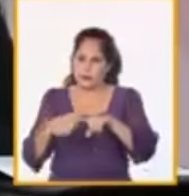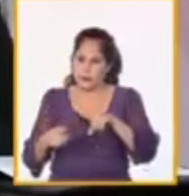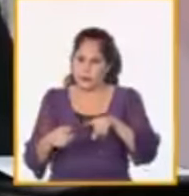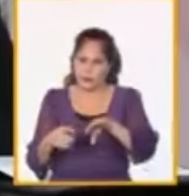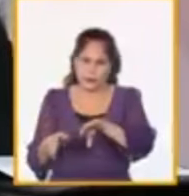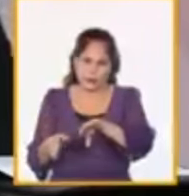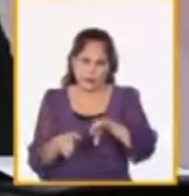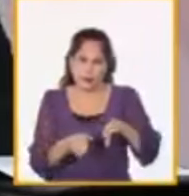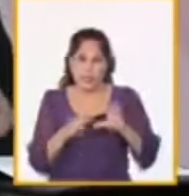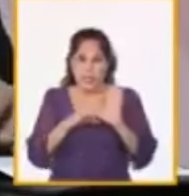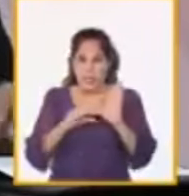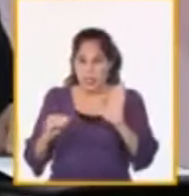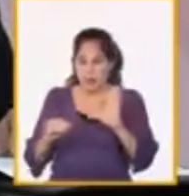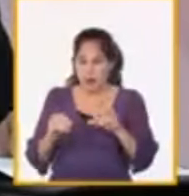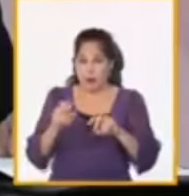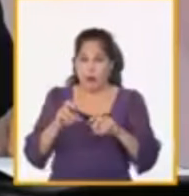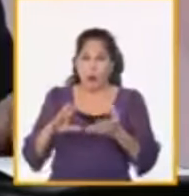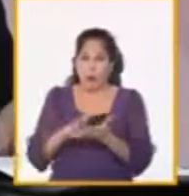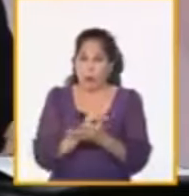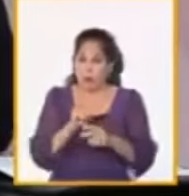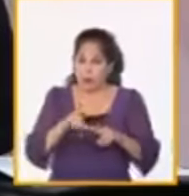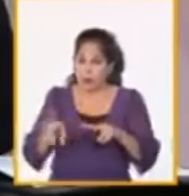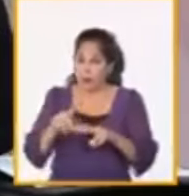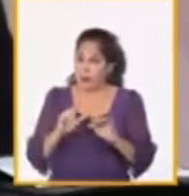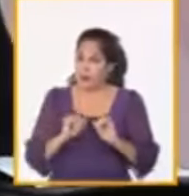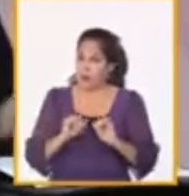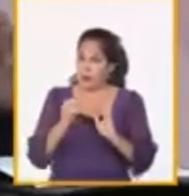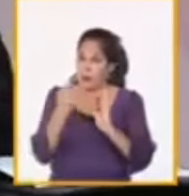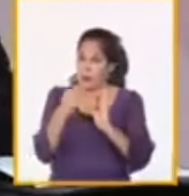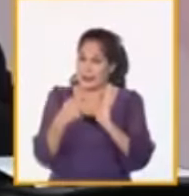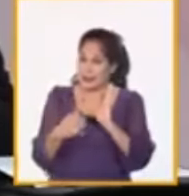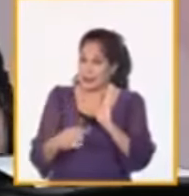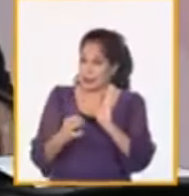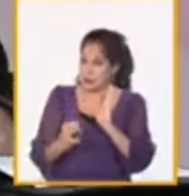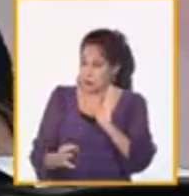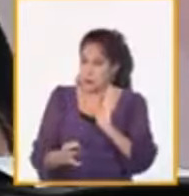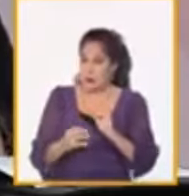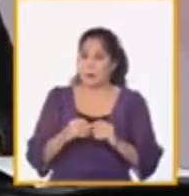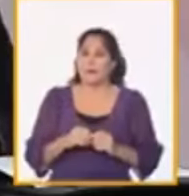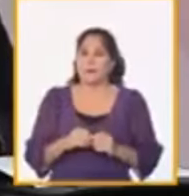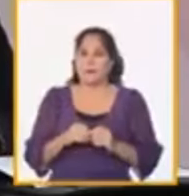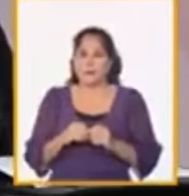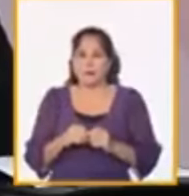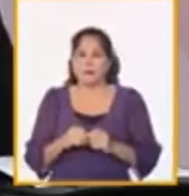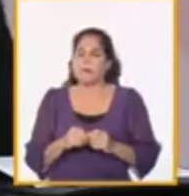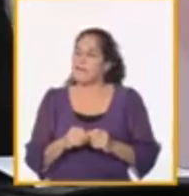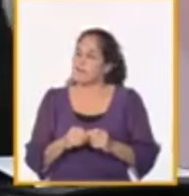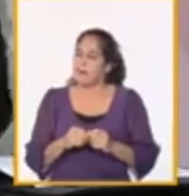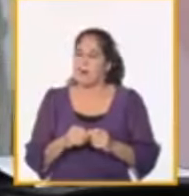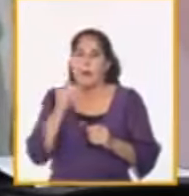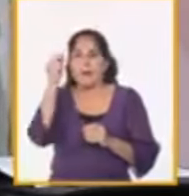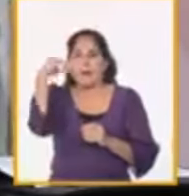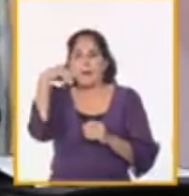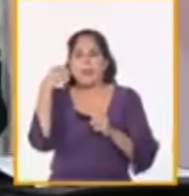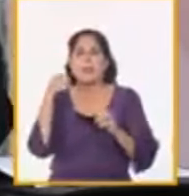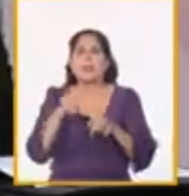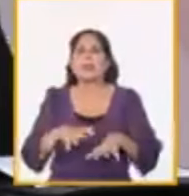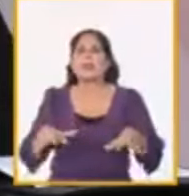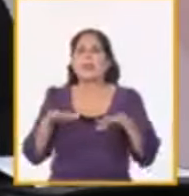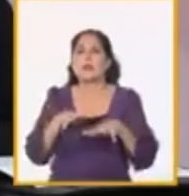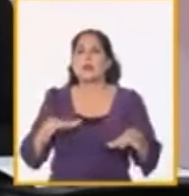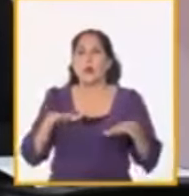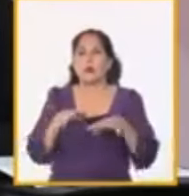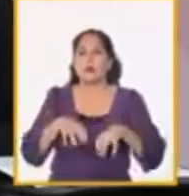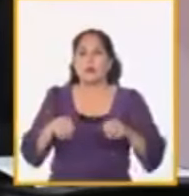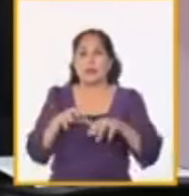que Jibara, de todo Holguín, este reporte de Jordanis que nos permite tener una dimensión de la situación que de una provincia que,